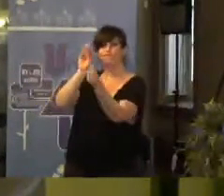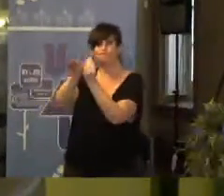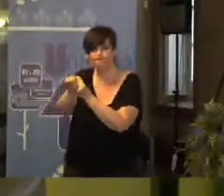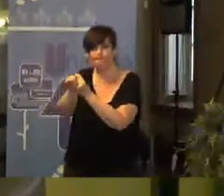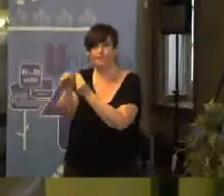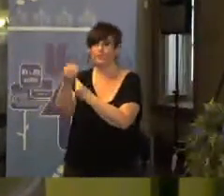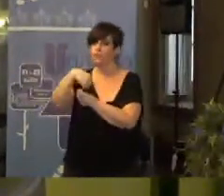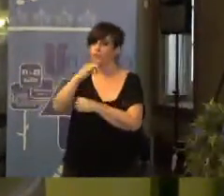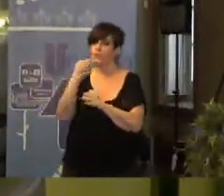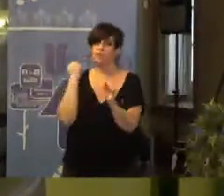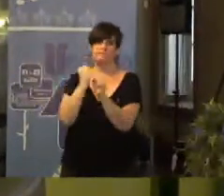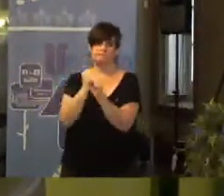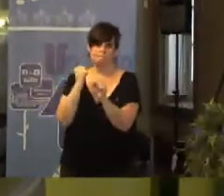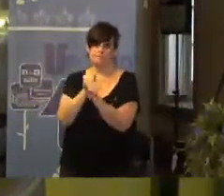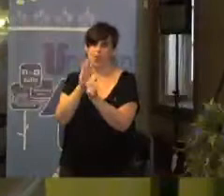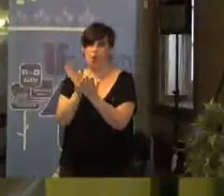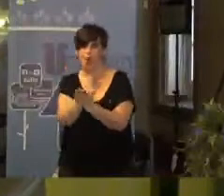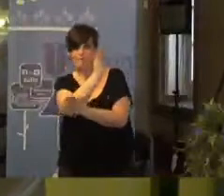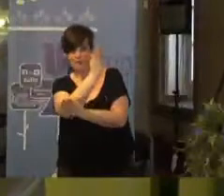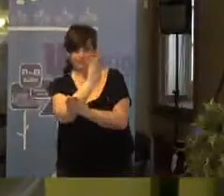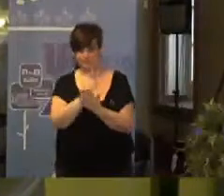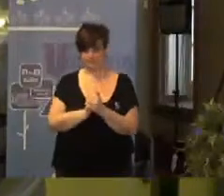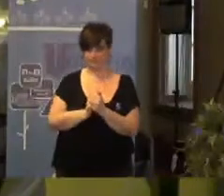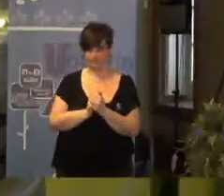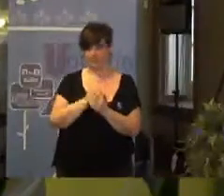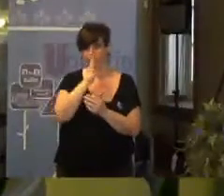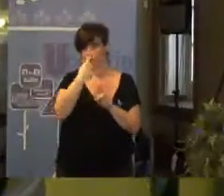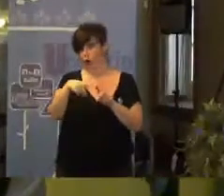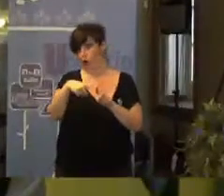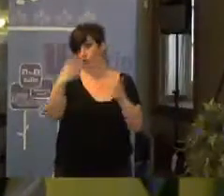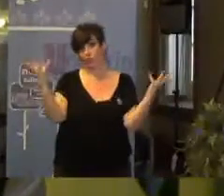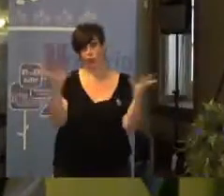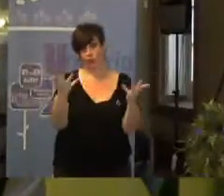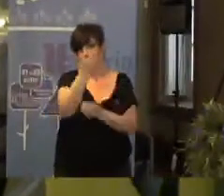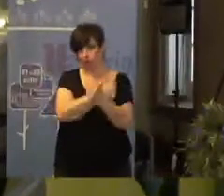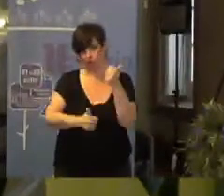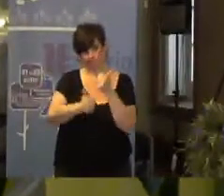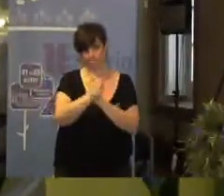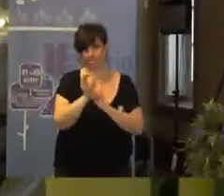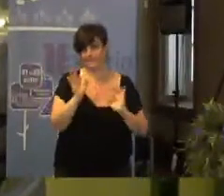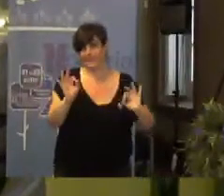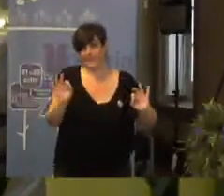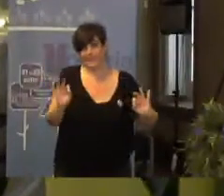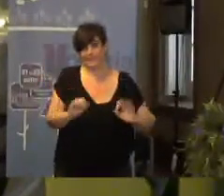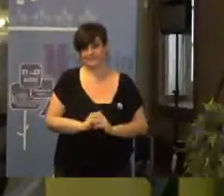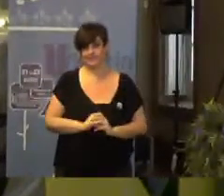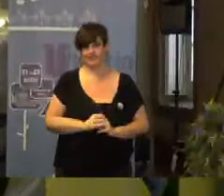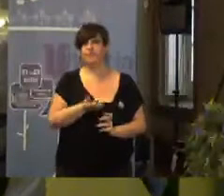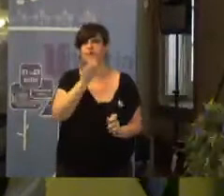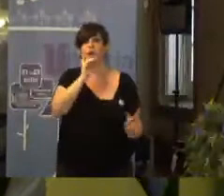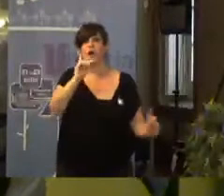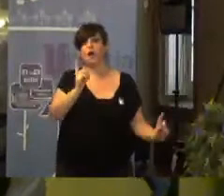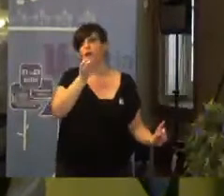ou poñelas a un lado, tendo en conta que hai outras máis urxentes, que son a cuestión territorial. É verdade, pero se o PSOE fai un